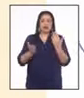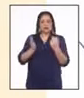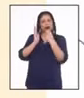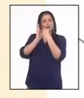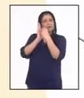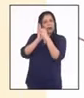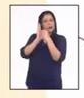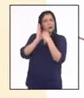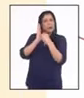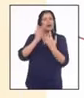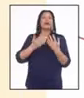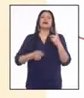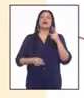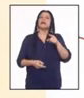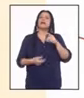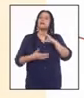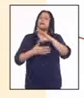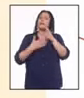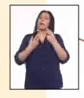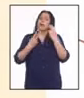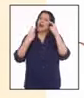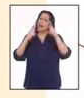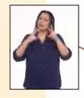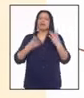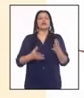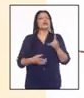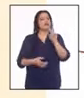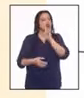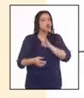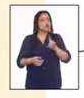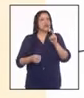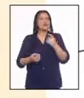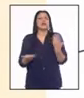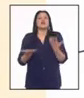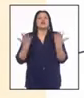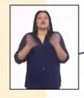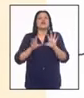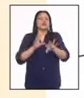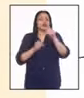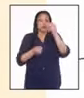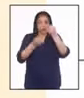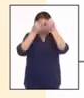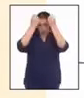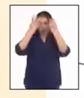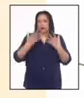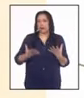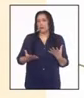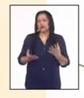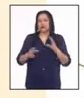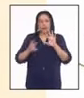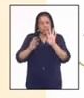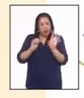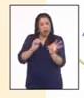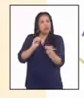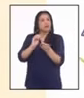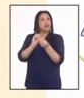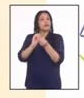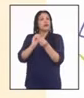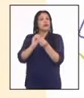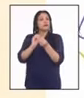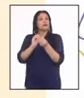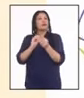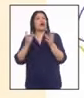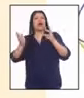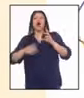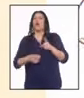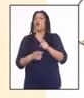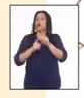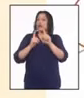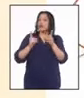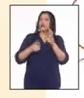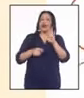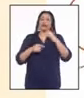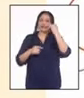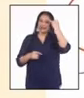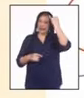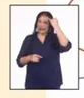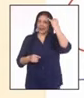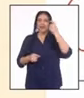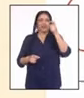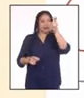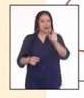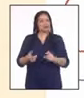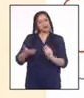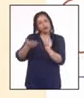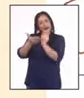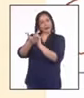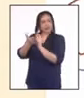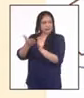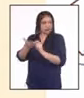criterio veremos si se utilizan fuentes de información que sea complementaria o divergente a las ideas del que